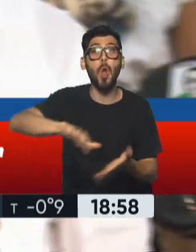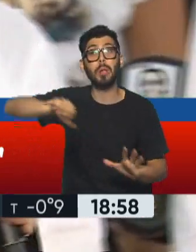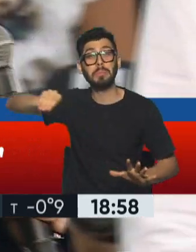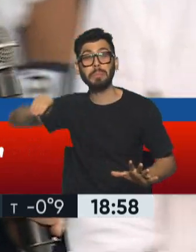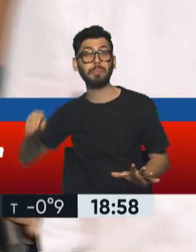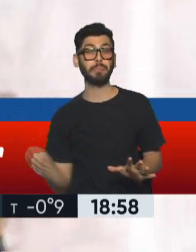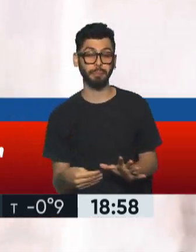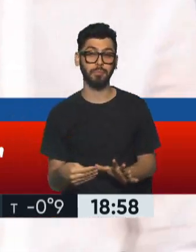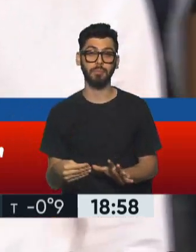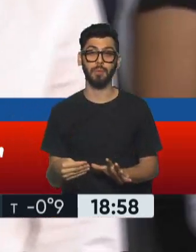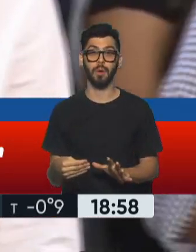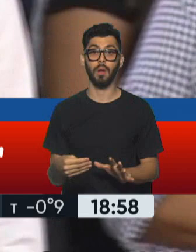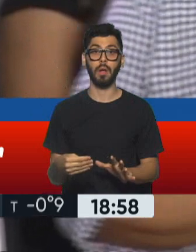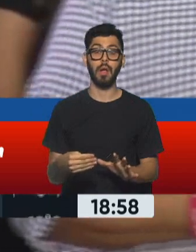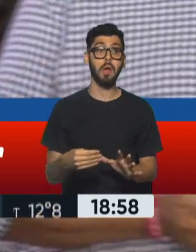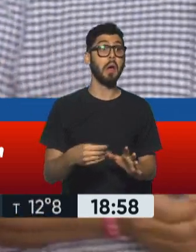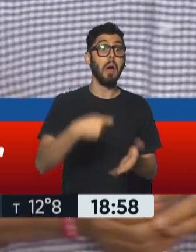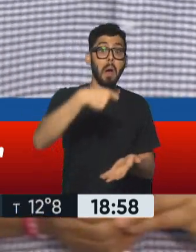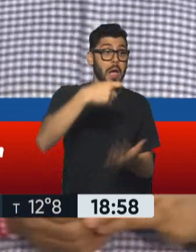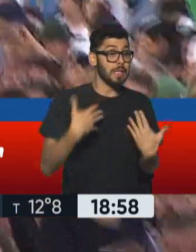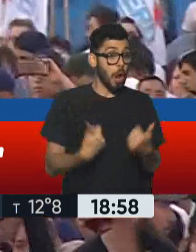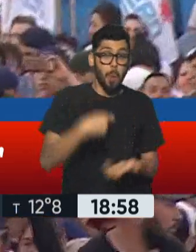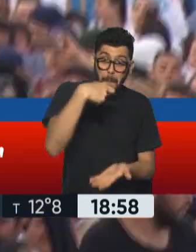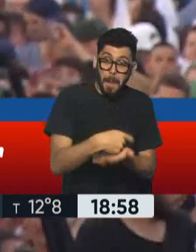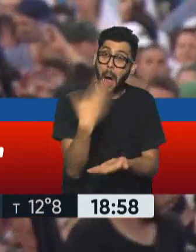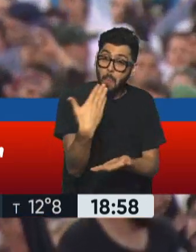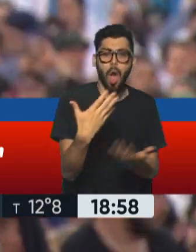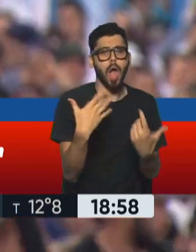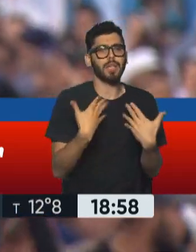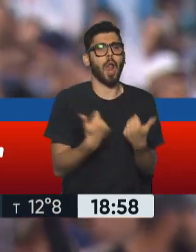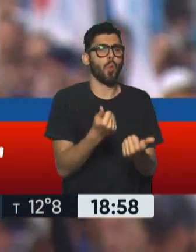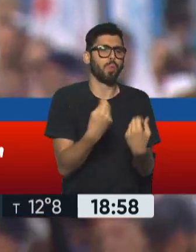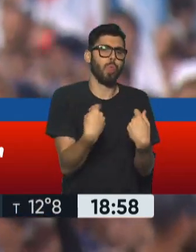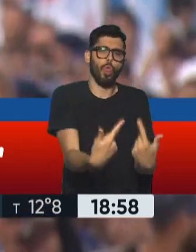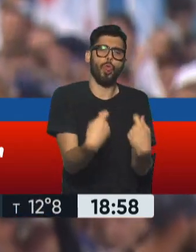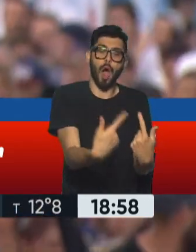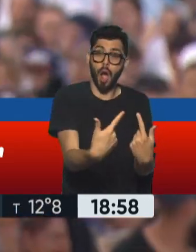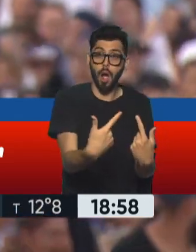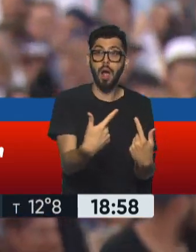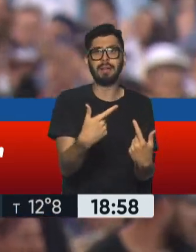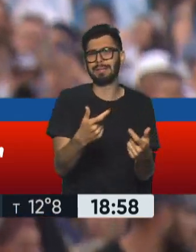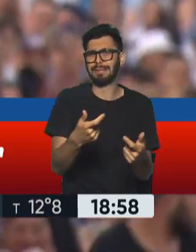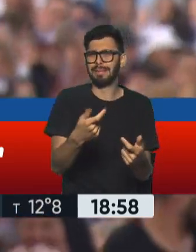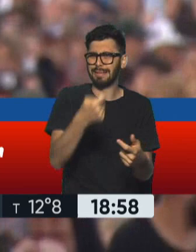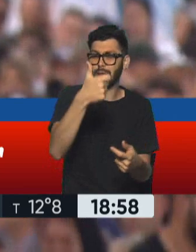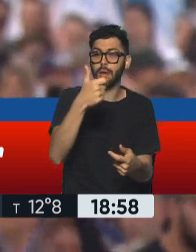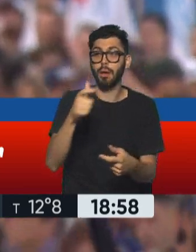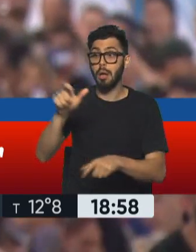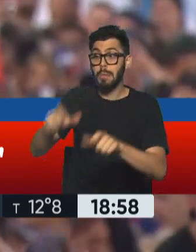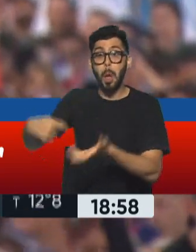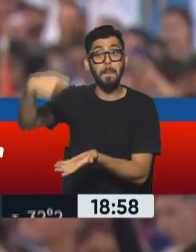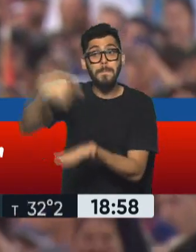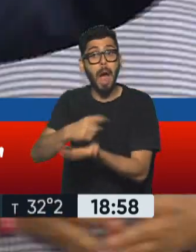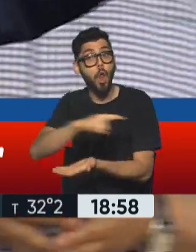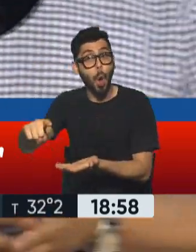Salud para los que pueden pagar es fácil darla. Lo difícil es darle salud a los que no pueden pagarla, y ahí